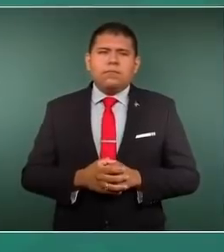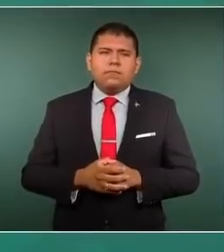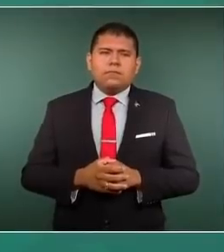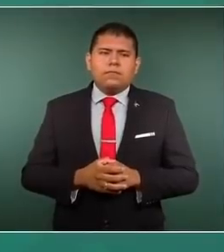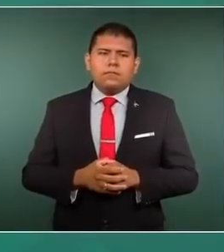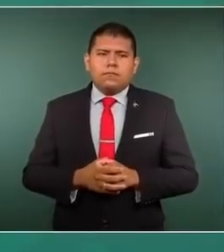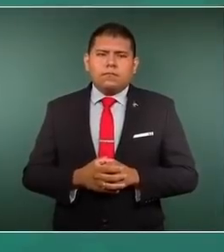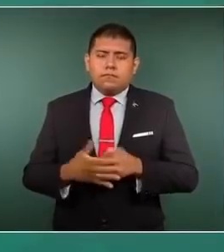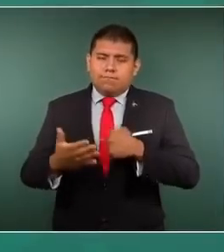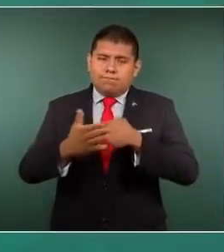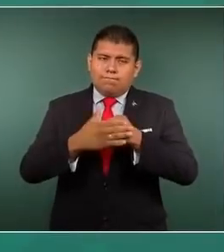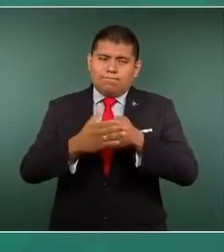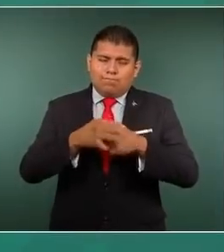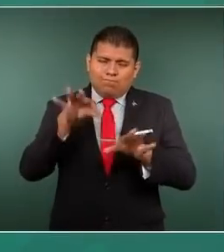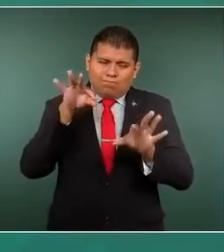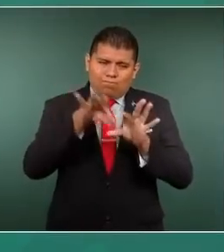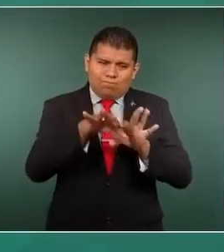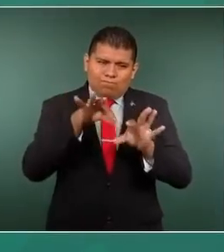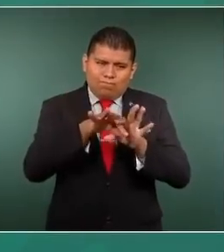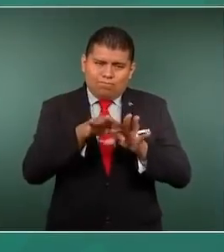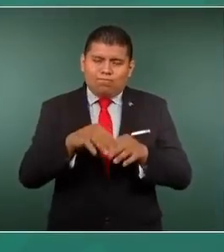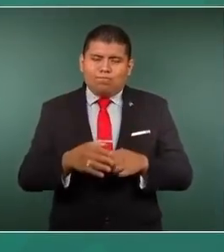bien en las elecciones